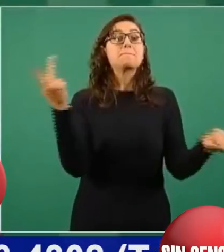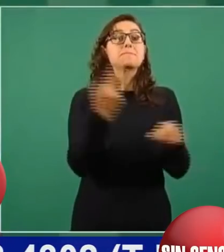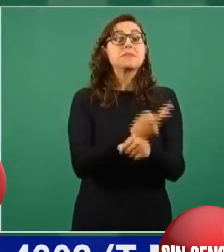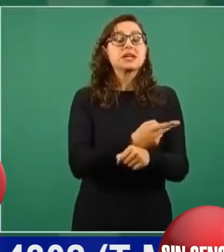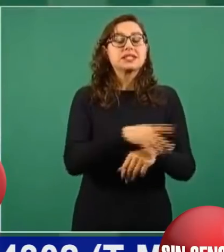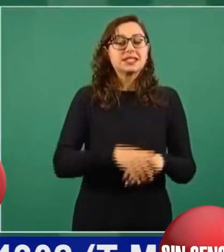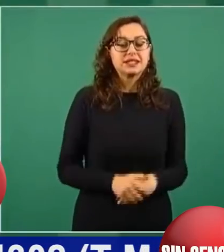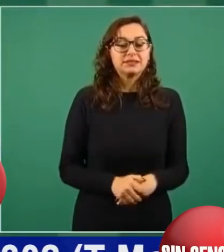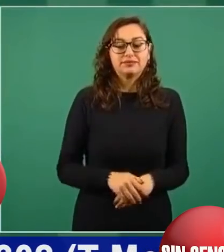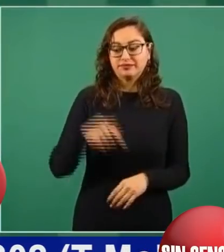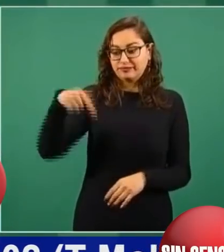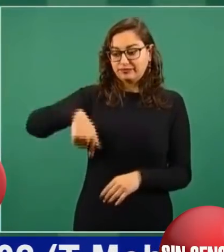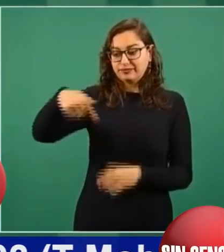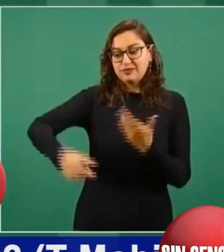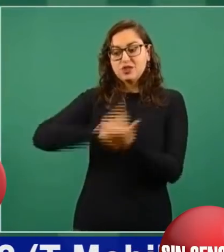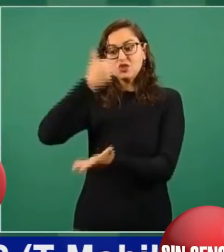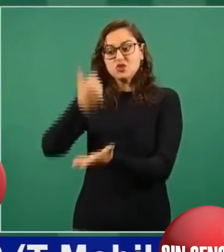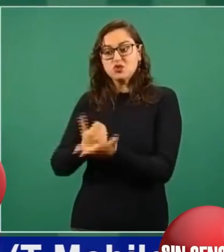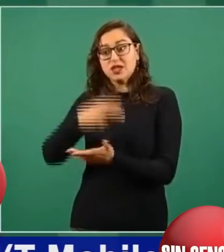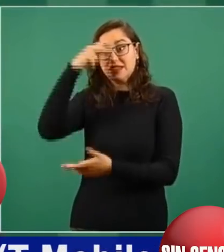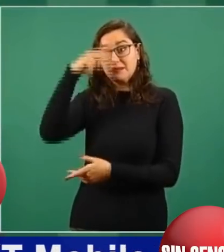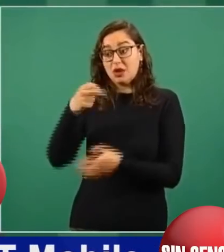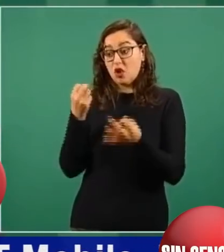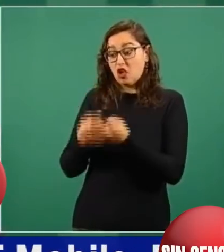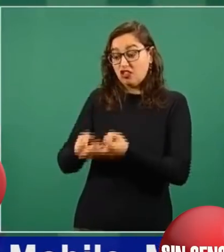terrenos del actual aeropuerto,